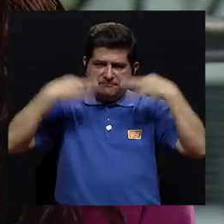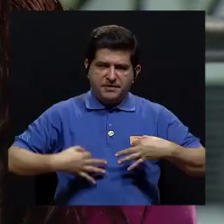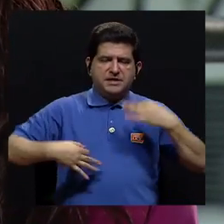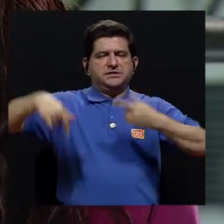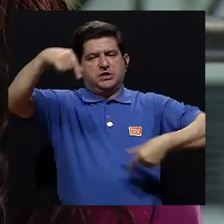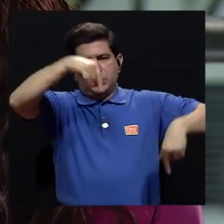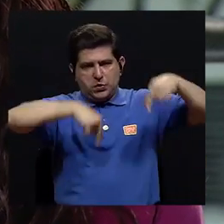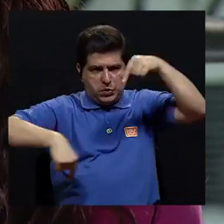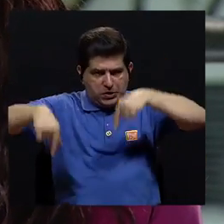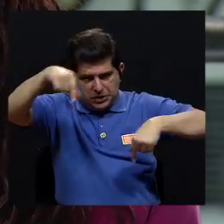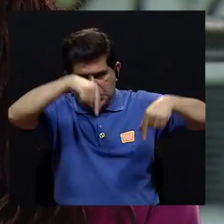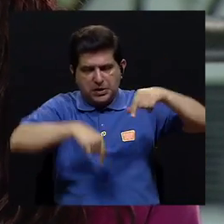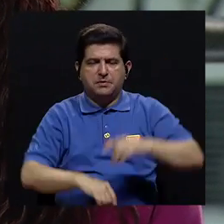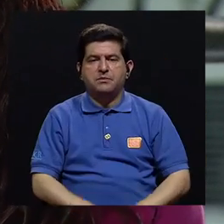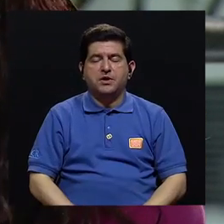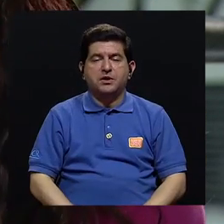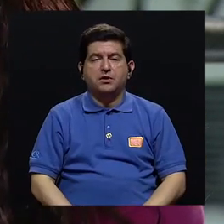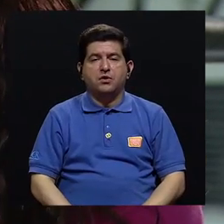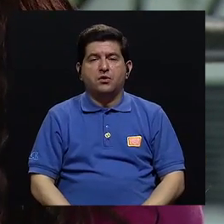físico, químico,